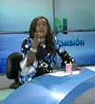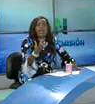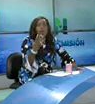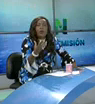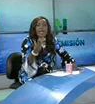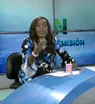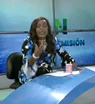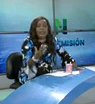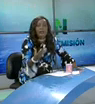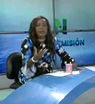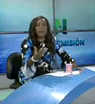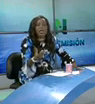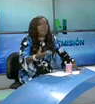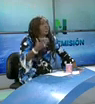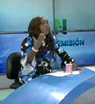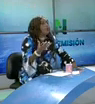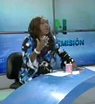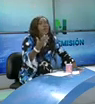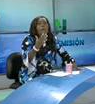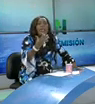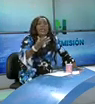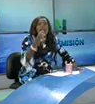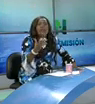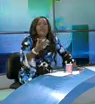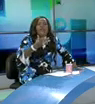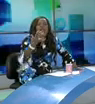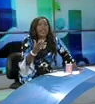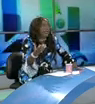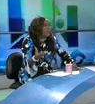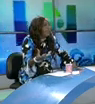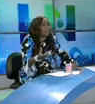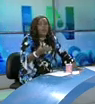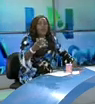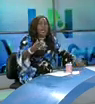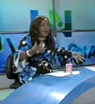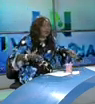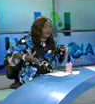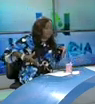estamos viviendo aquí en Guayaquil. Esto aquí es un peregrinar, un desfile,